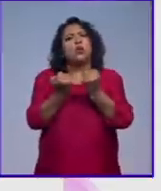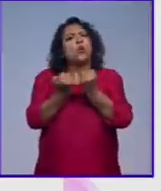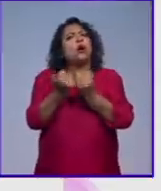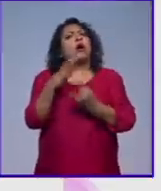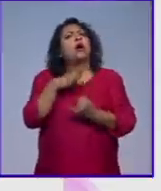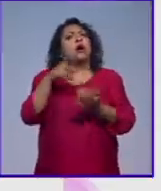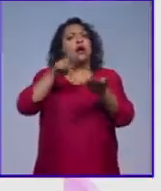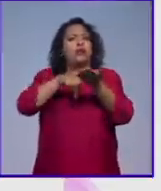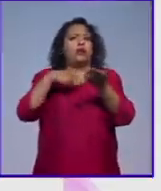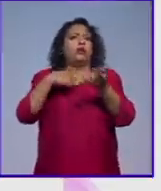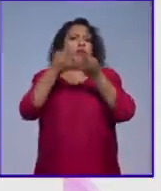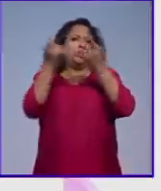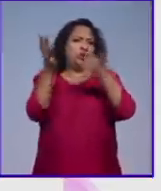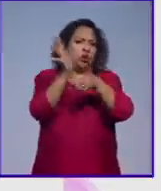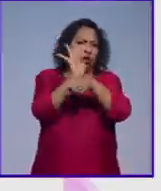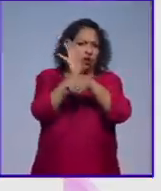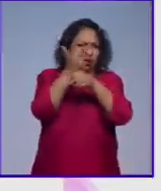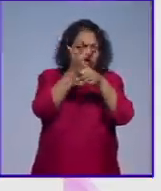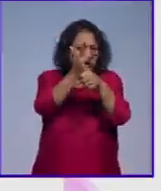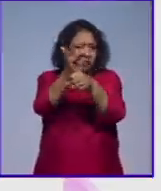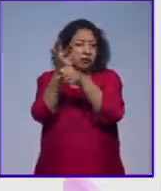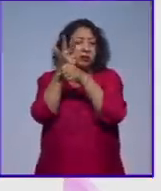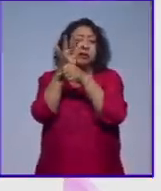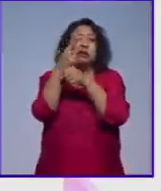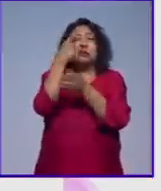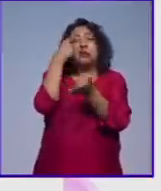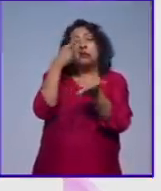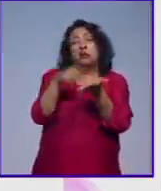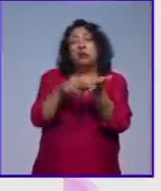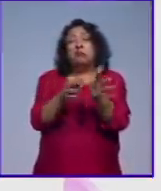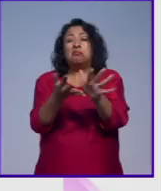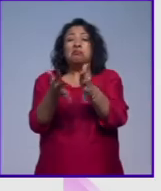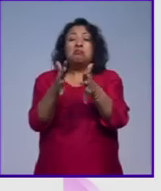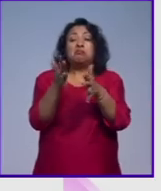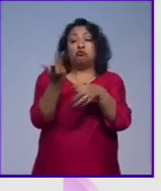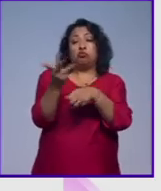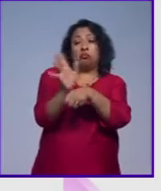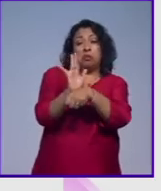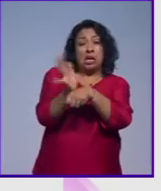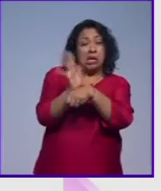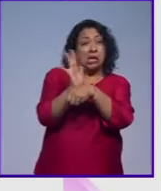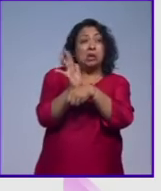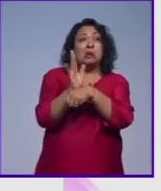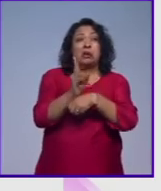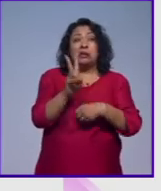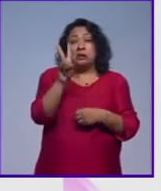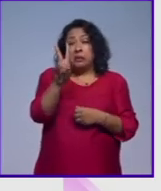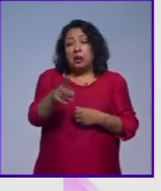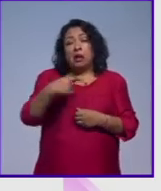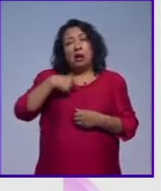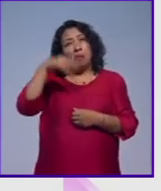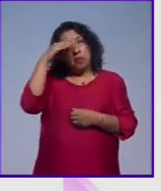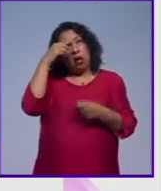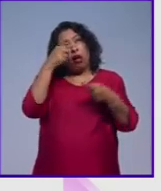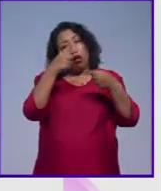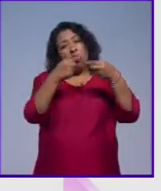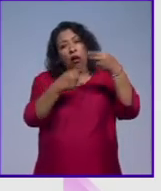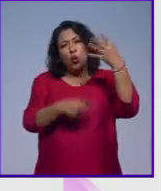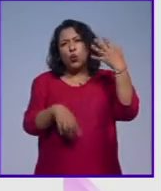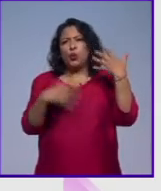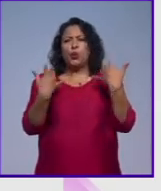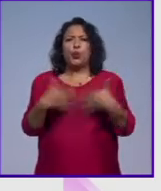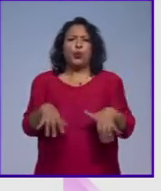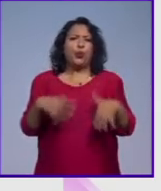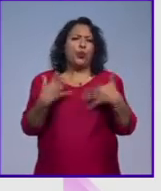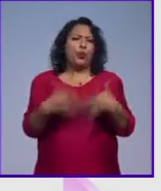están en la historia de la cinematografía. Yo creo que entre las películas, de verdad, yo creo que si uno se pusiera a hacer un recuento universal,